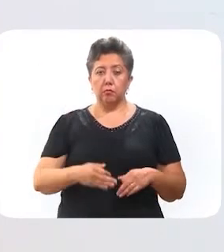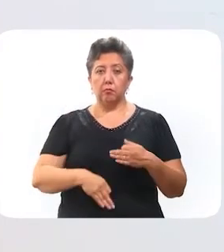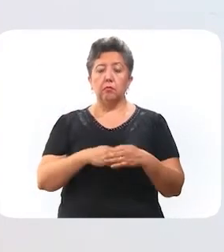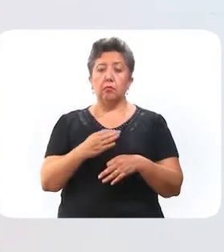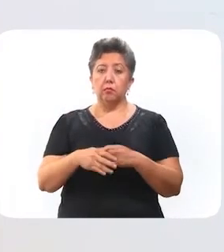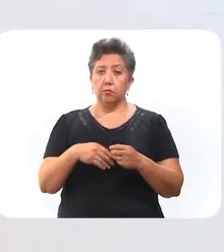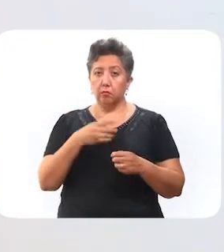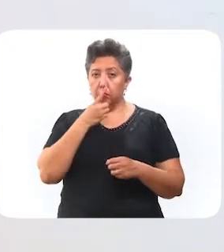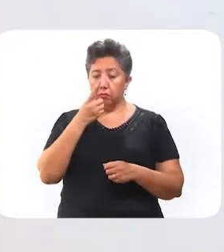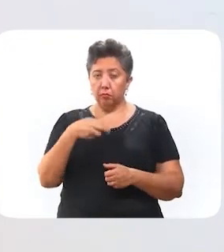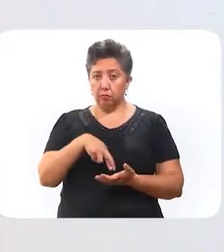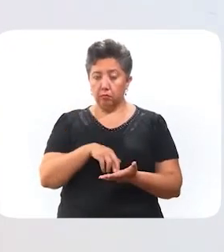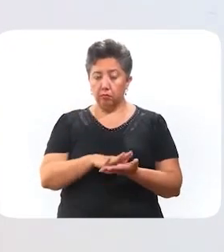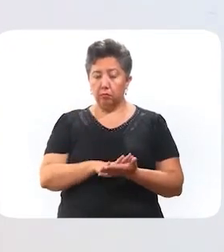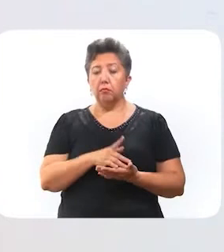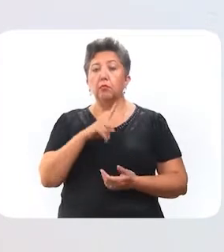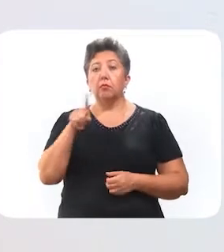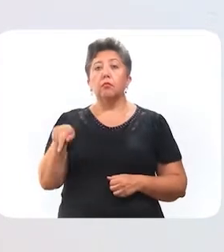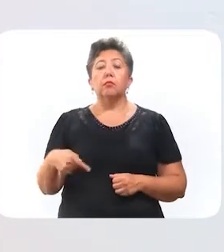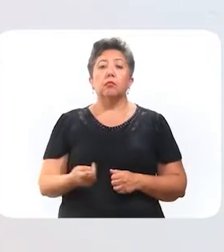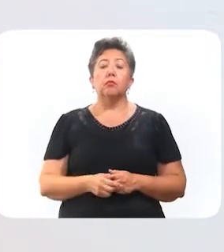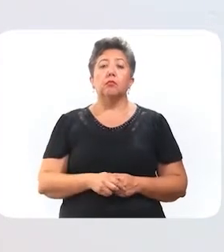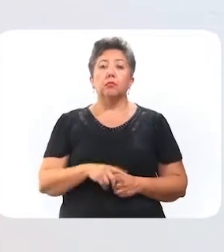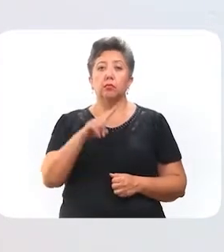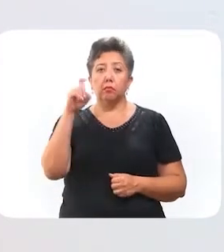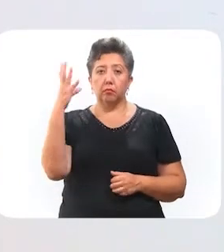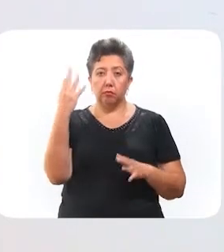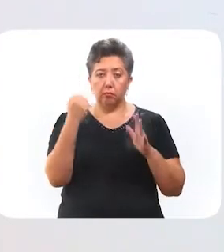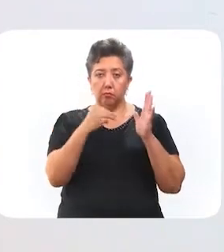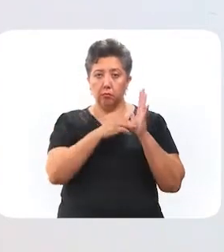del total de contagios registrados, que es